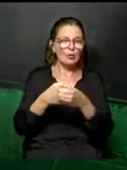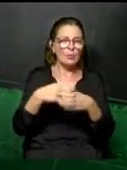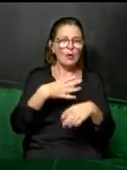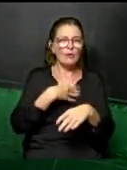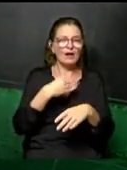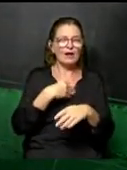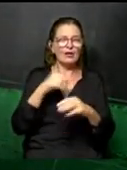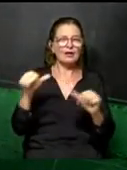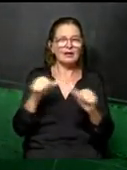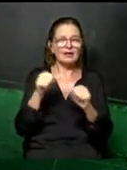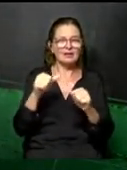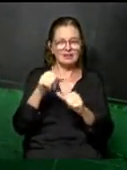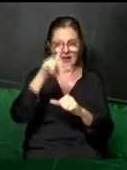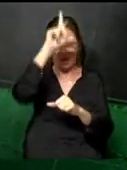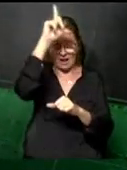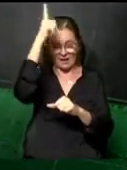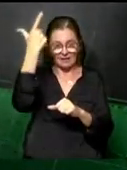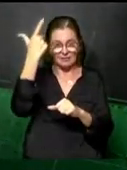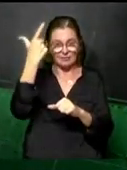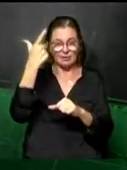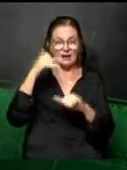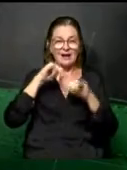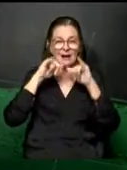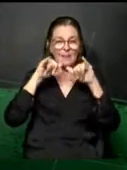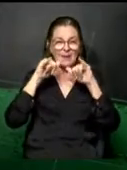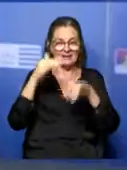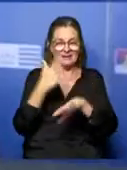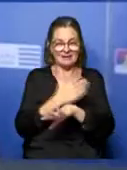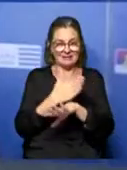actual presidente Luis Lacalle Pou en la campaña anterior.